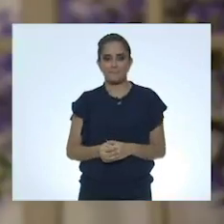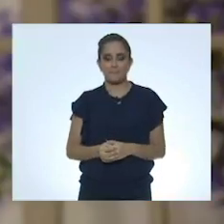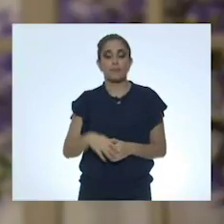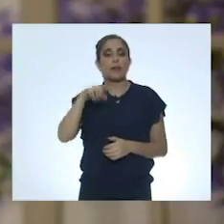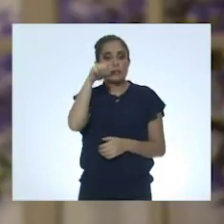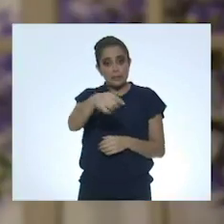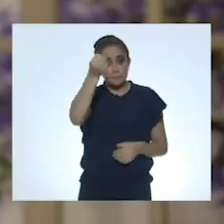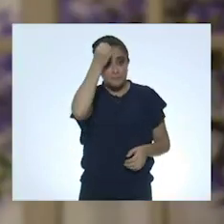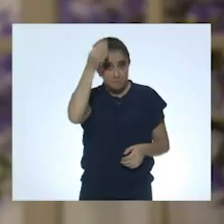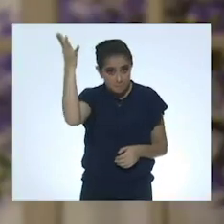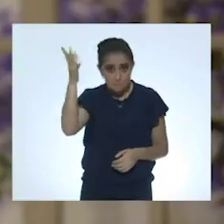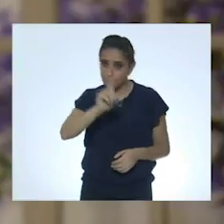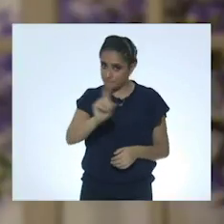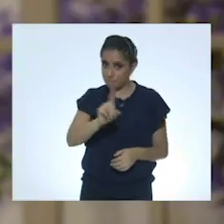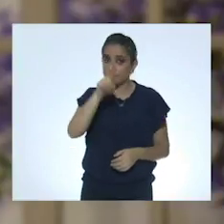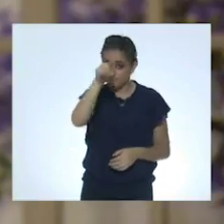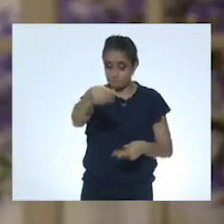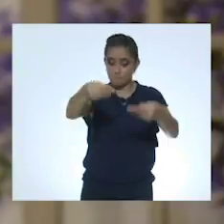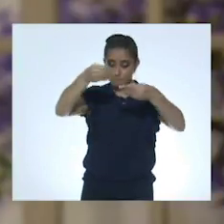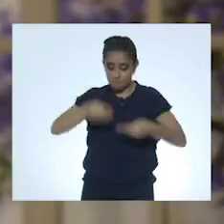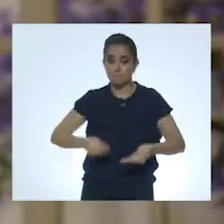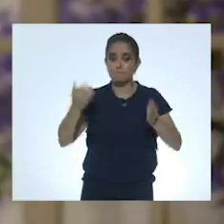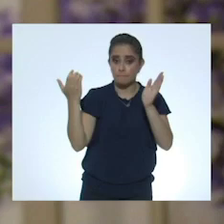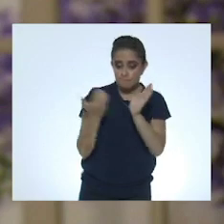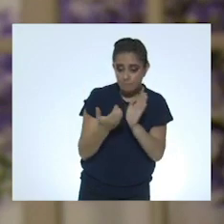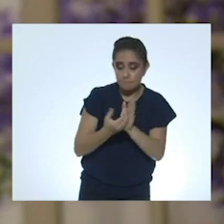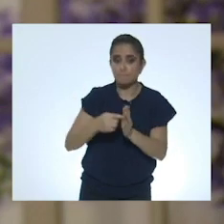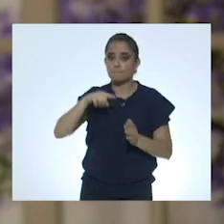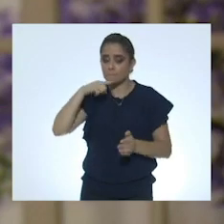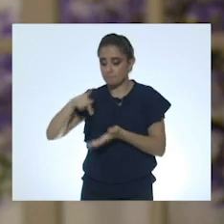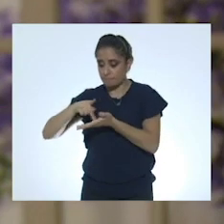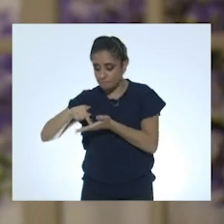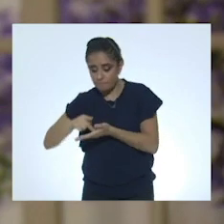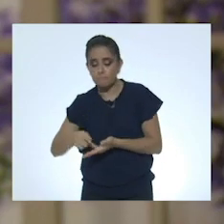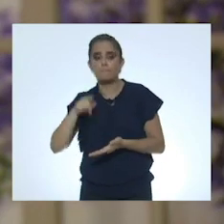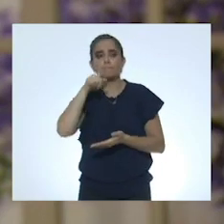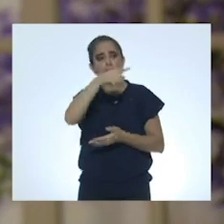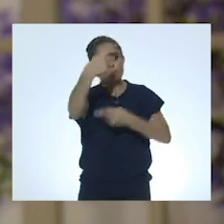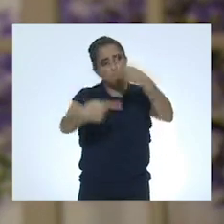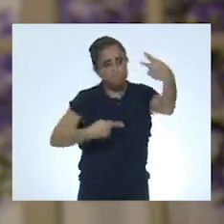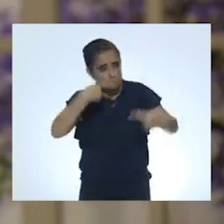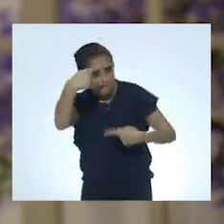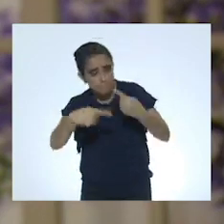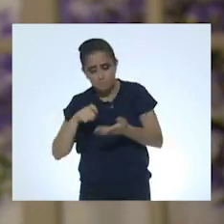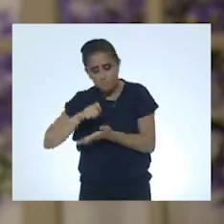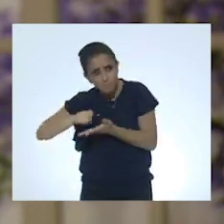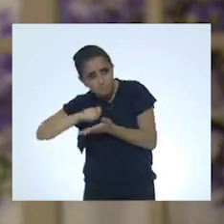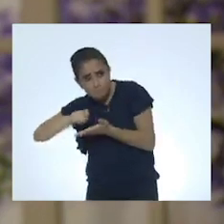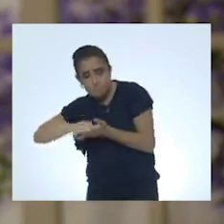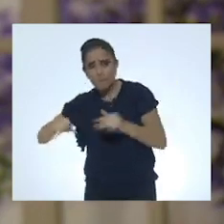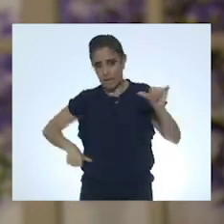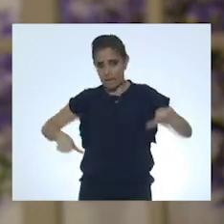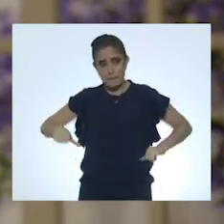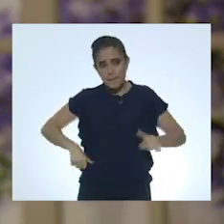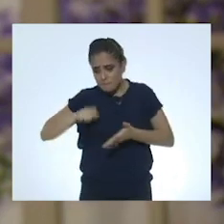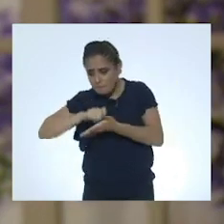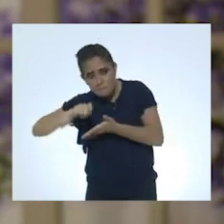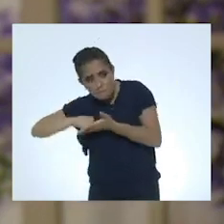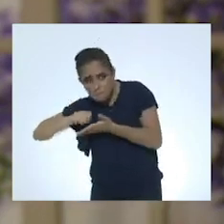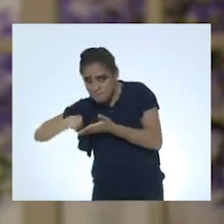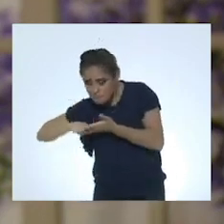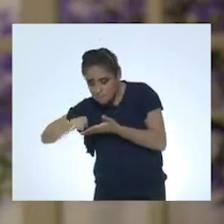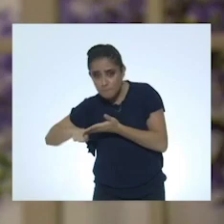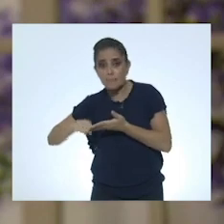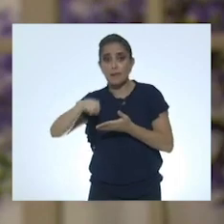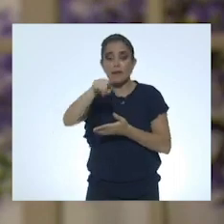No olvides tus materiales para anotar las preguntas y actividades que se te piden, para que cuando